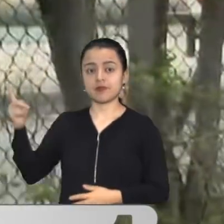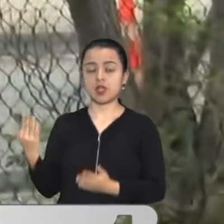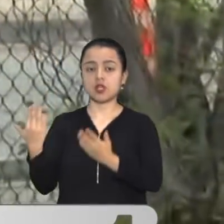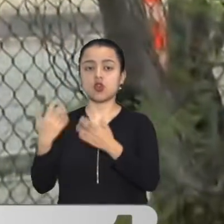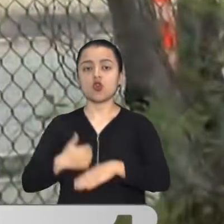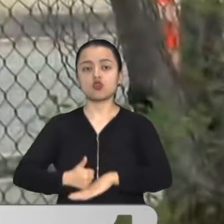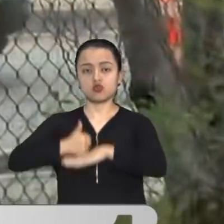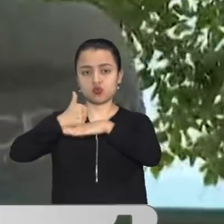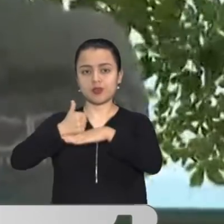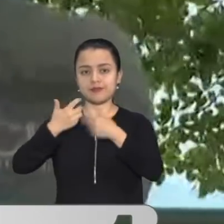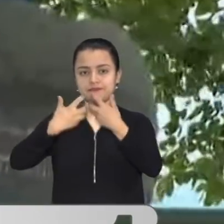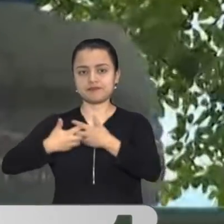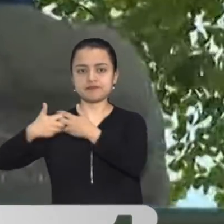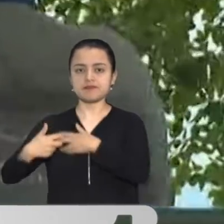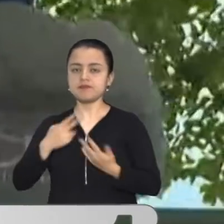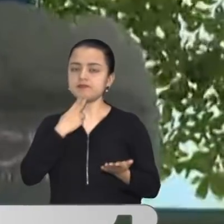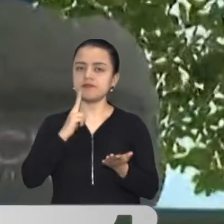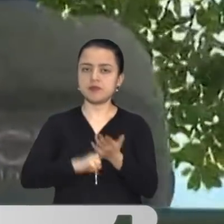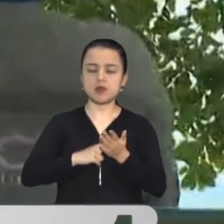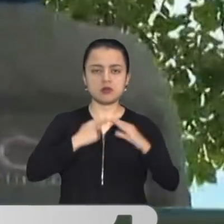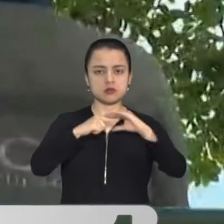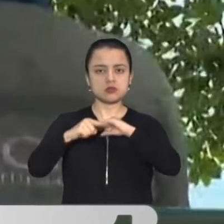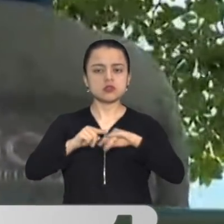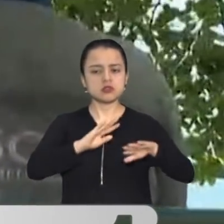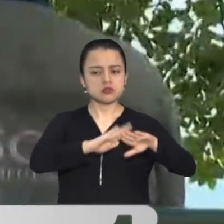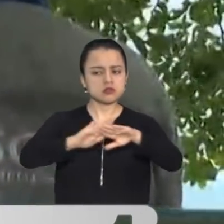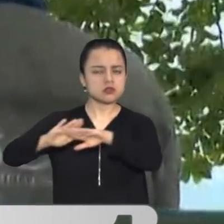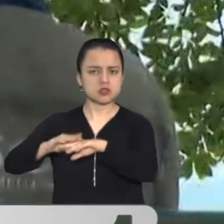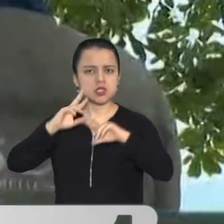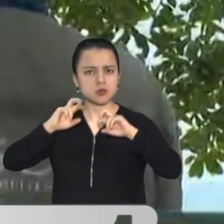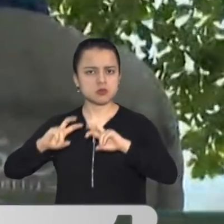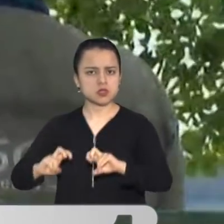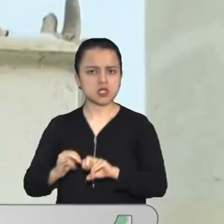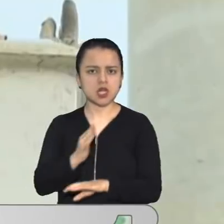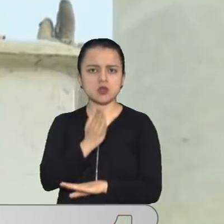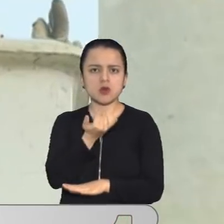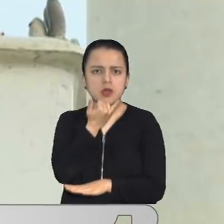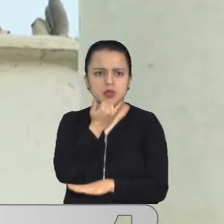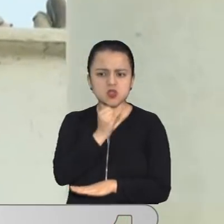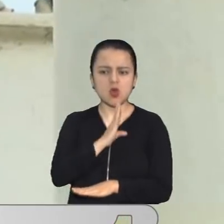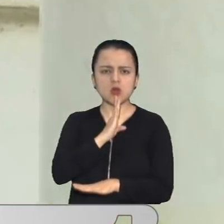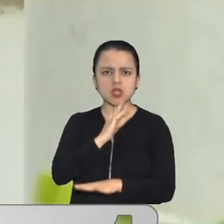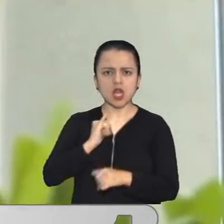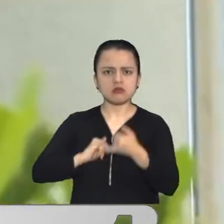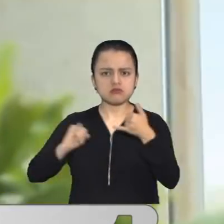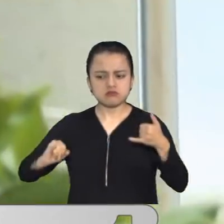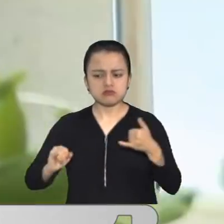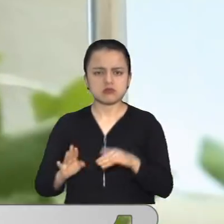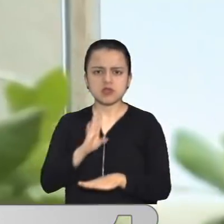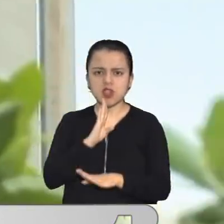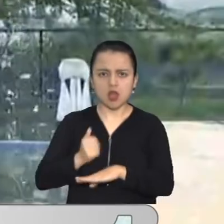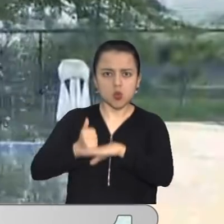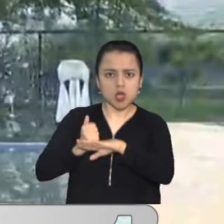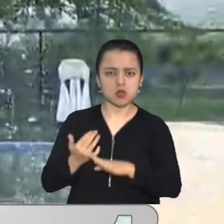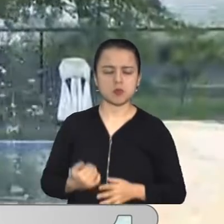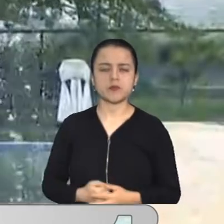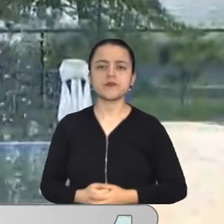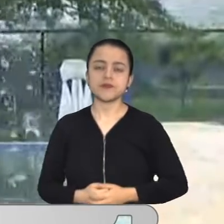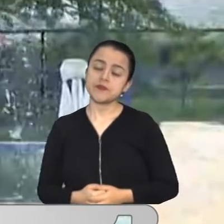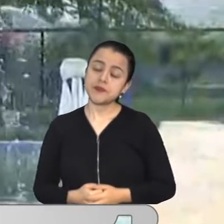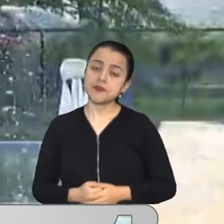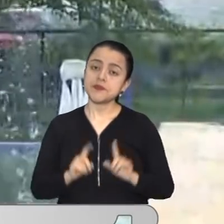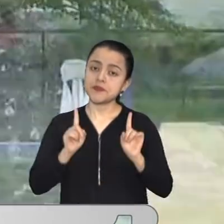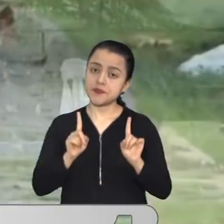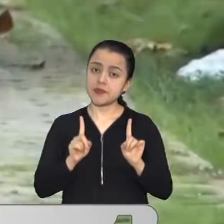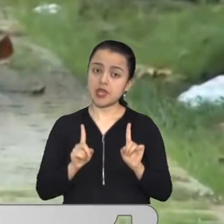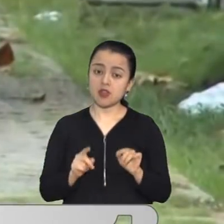un comunicado, informó que se inició la investigación para la realización del informe técnico que se entregará a las autoridades. Cabe mencionar que en